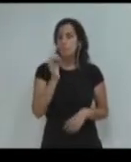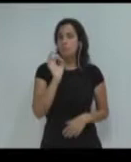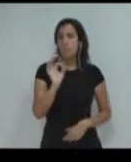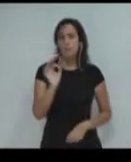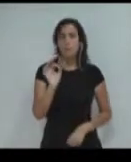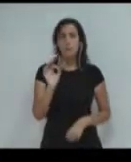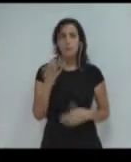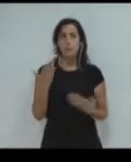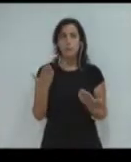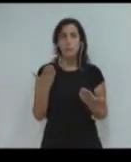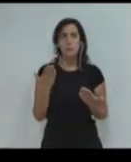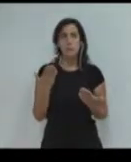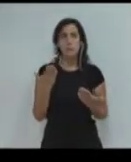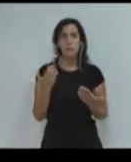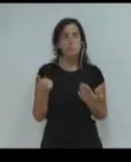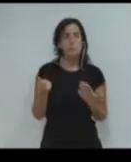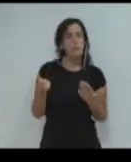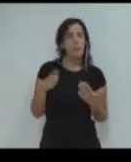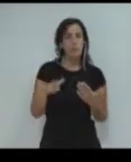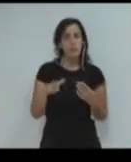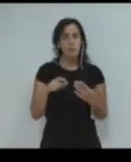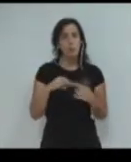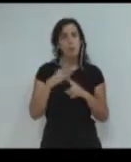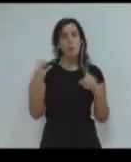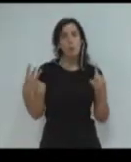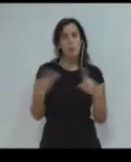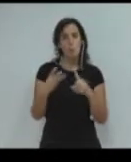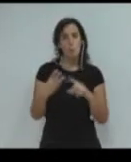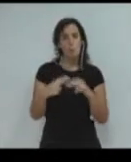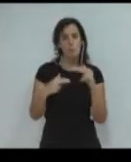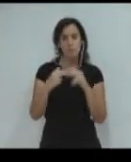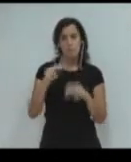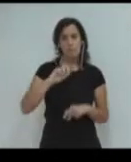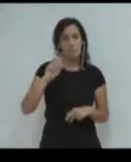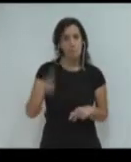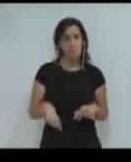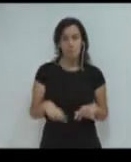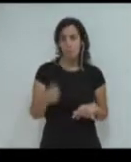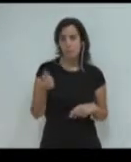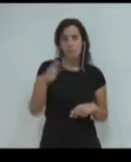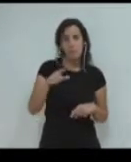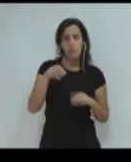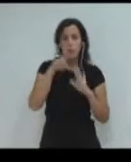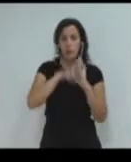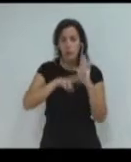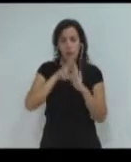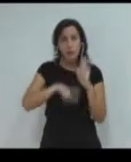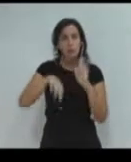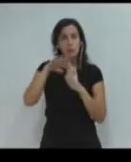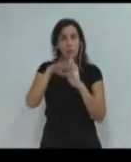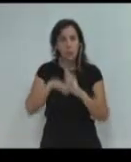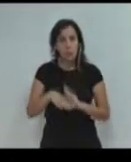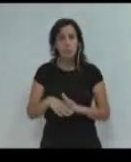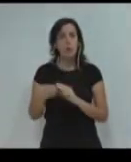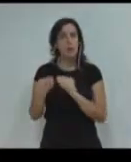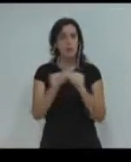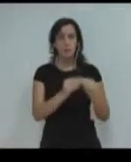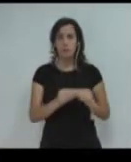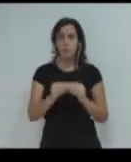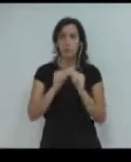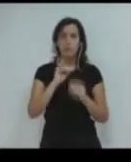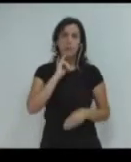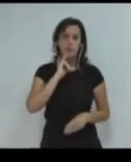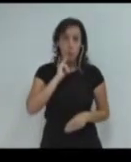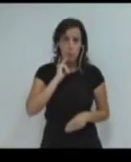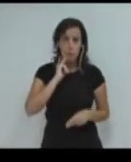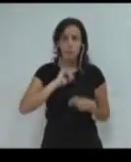en grandes rasgos se parece mucho a la construcción en páginas web. Hay reglas, hay pautas en común, la del